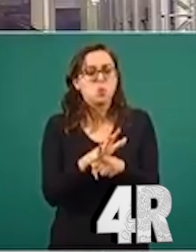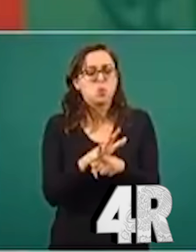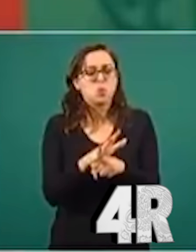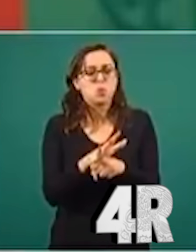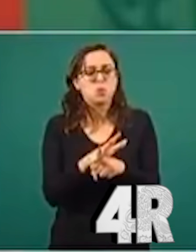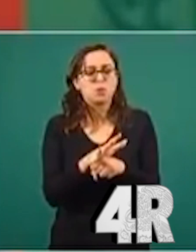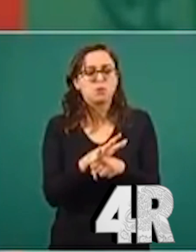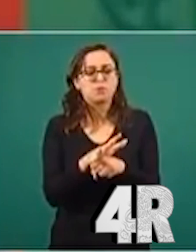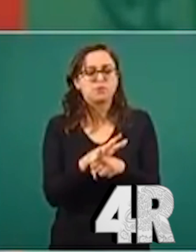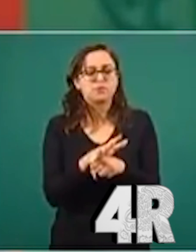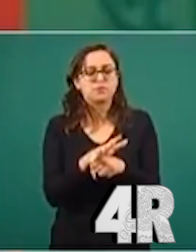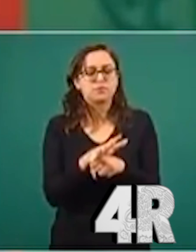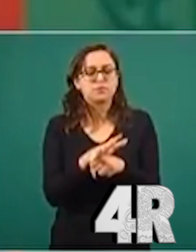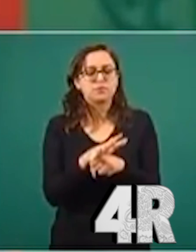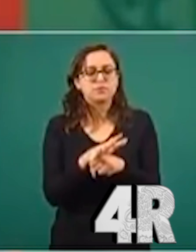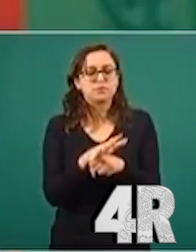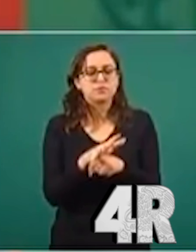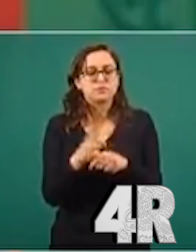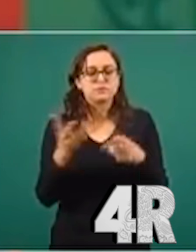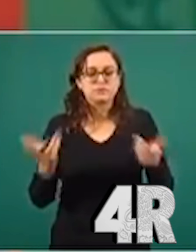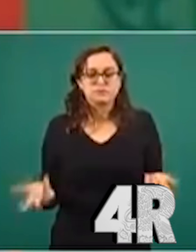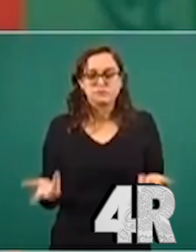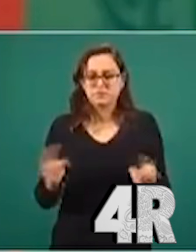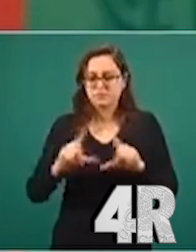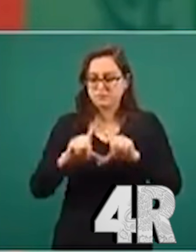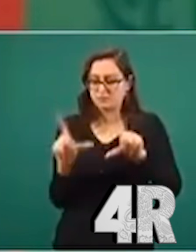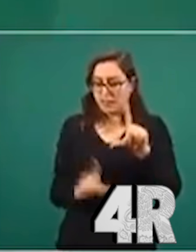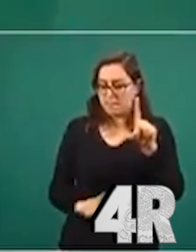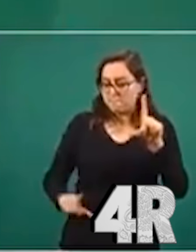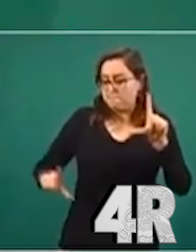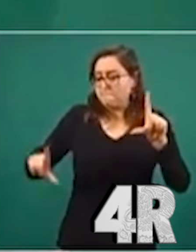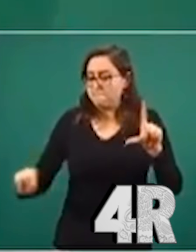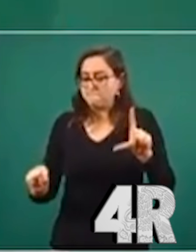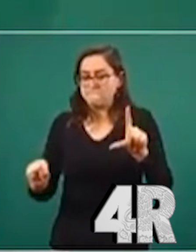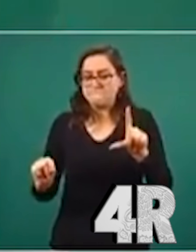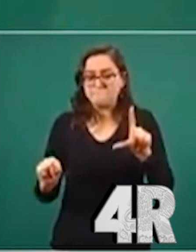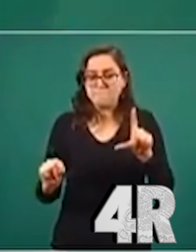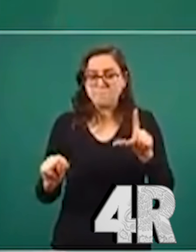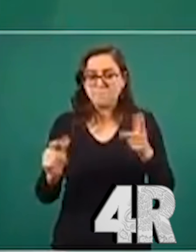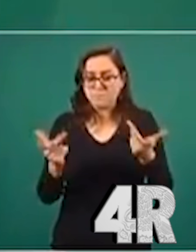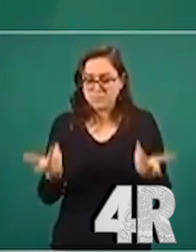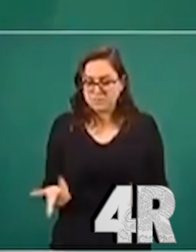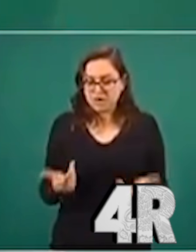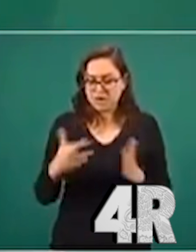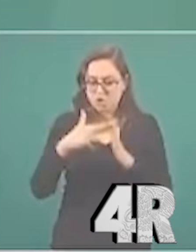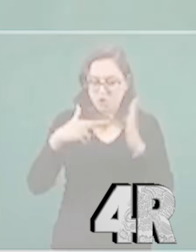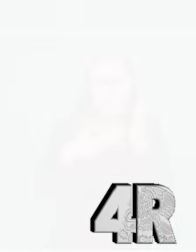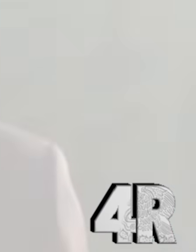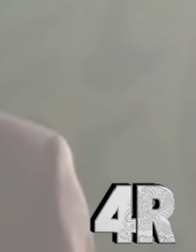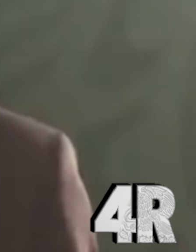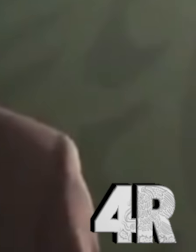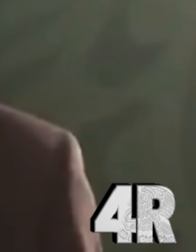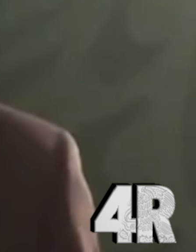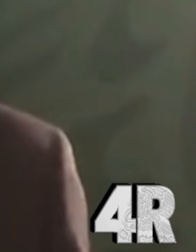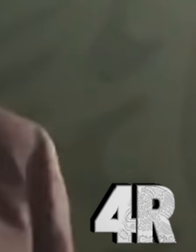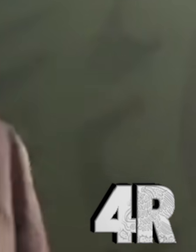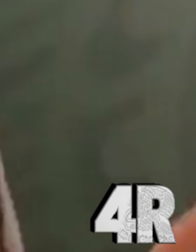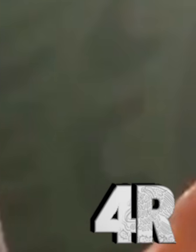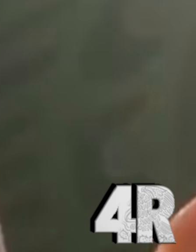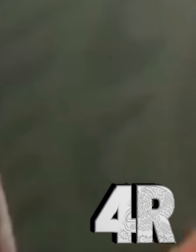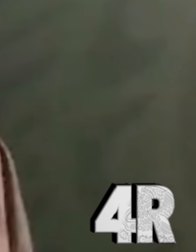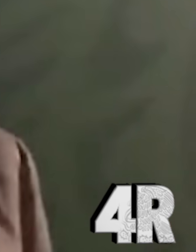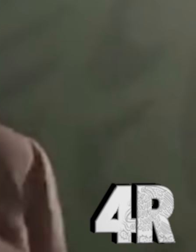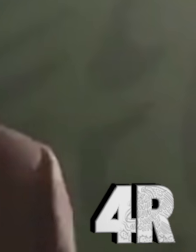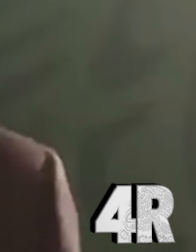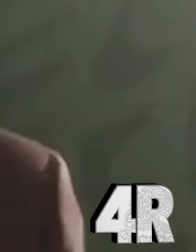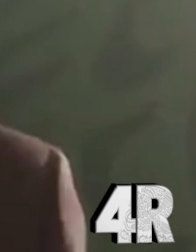la intervención de prevención de México es diferente a la que han usado otros países. Y pues no, ciudadanos,